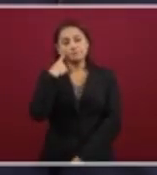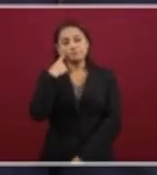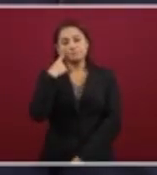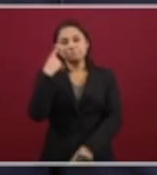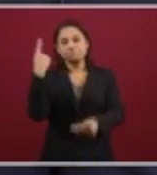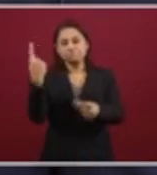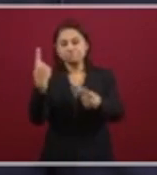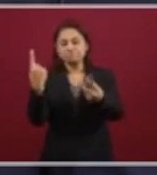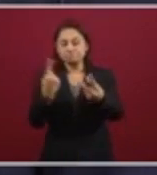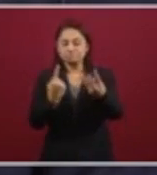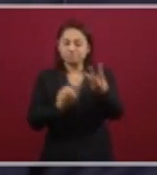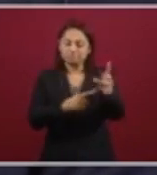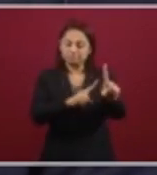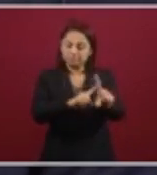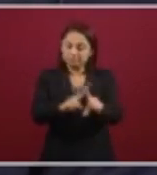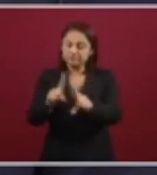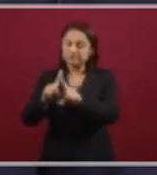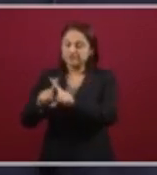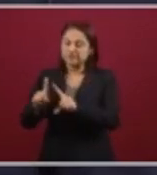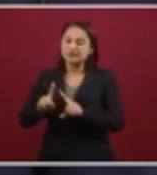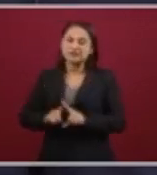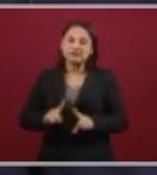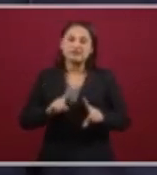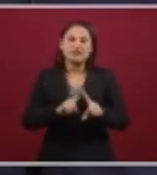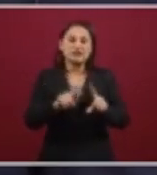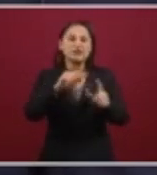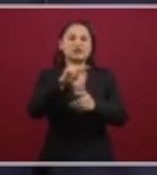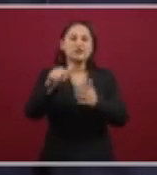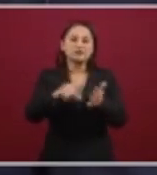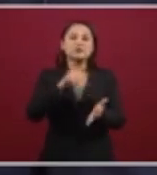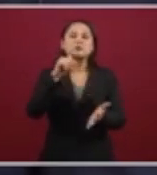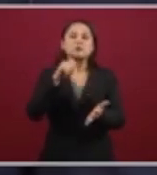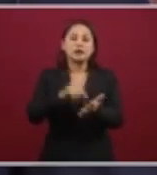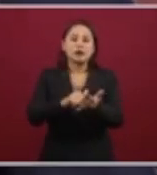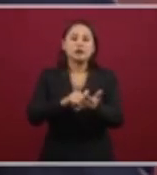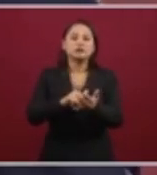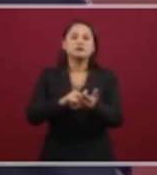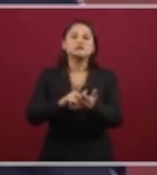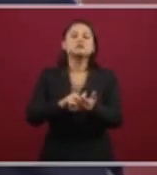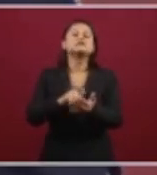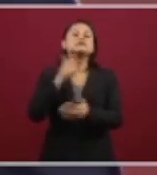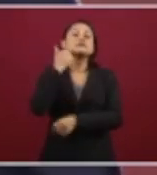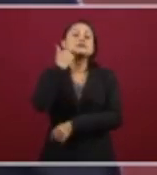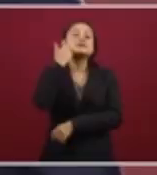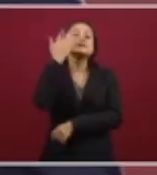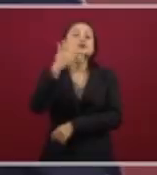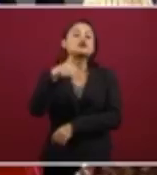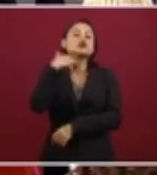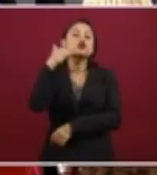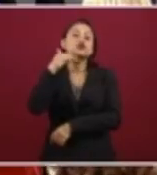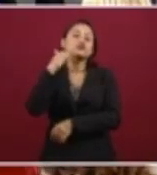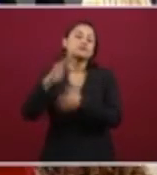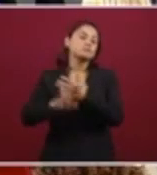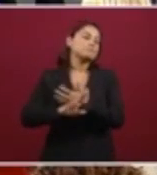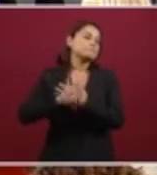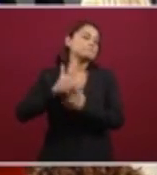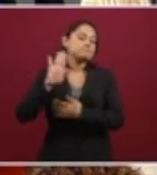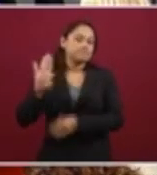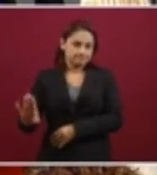se está combatiendo la corrupción y estamos